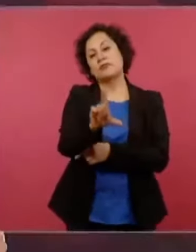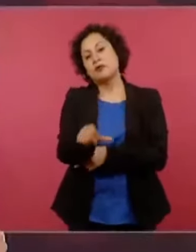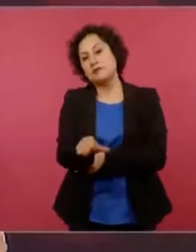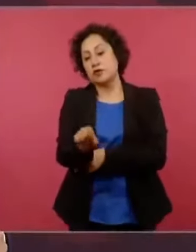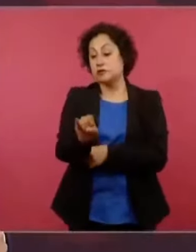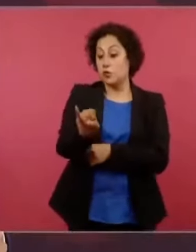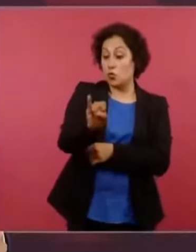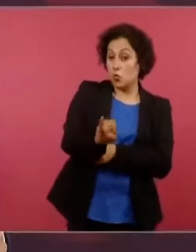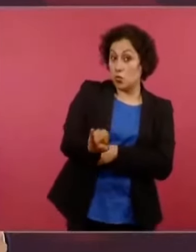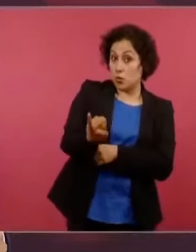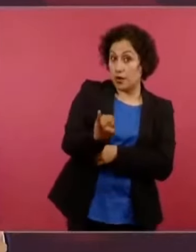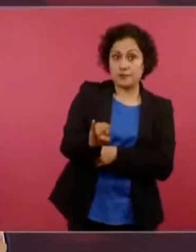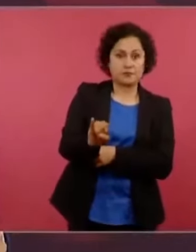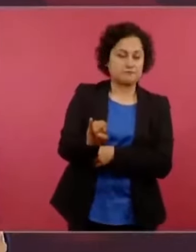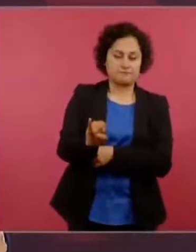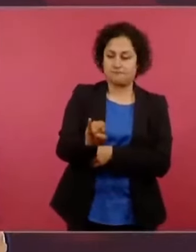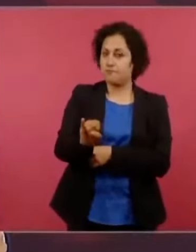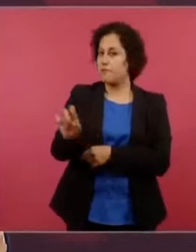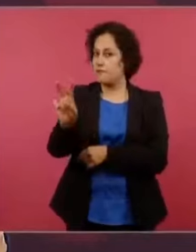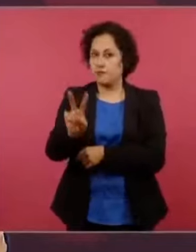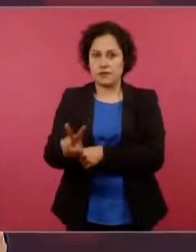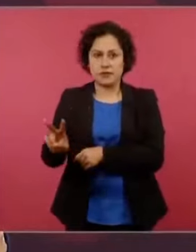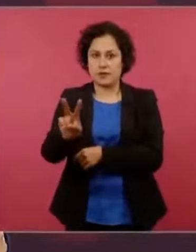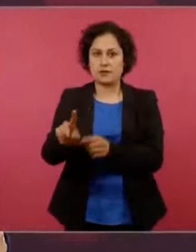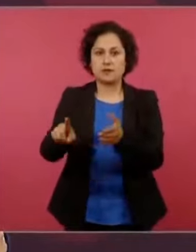jueves ni el viernes.